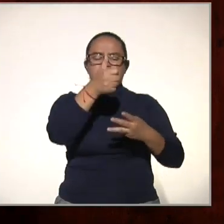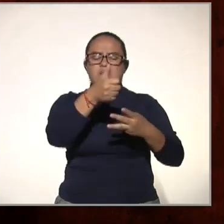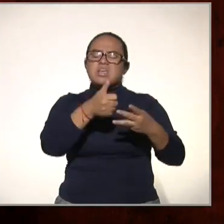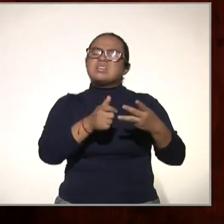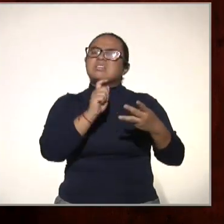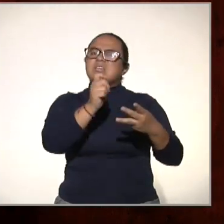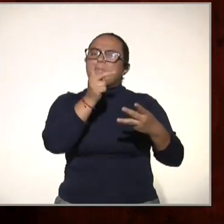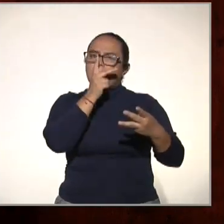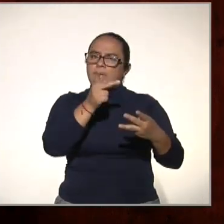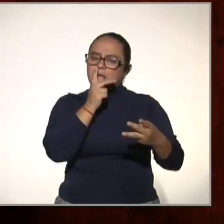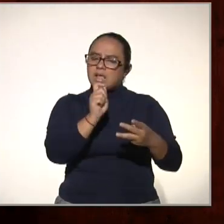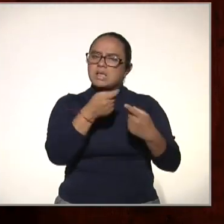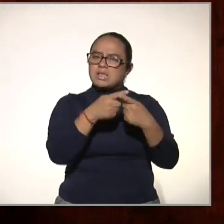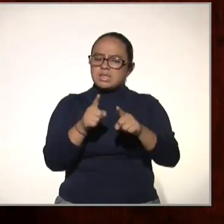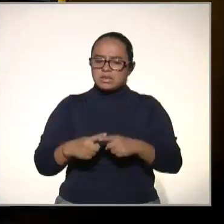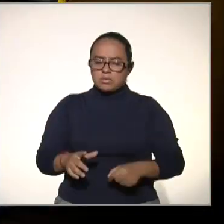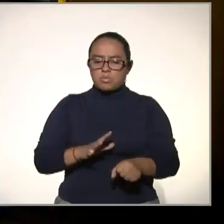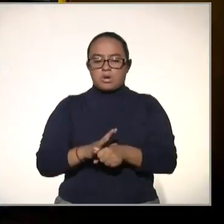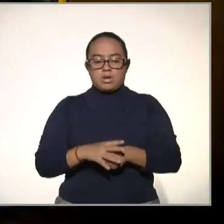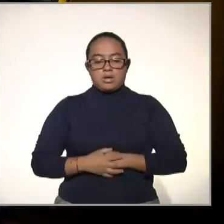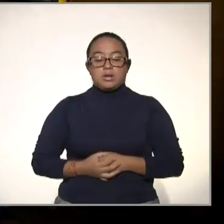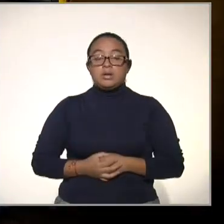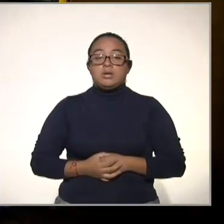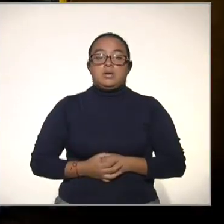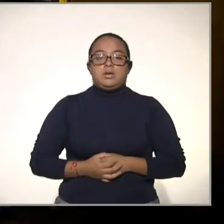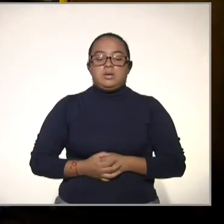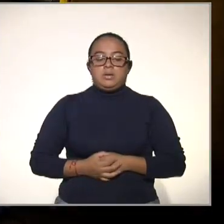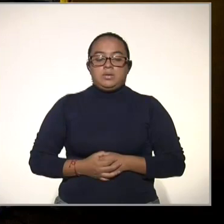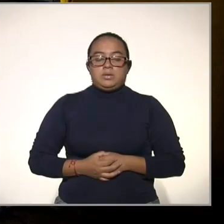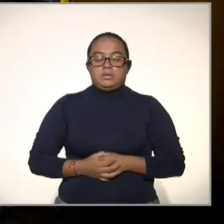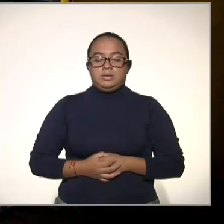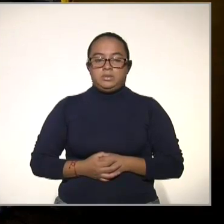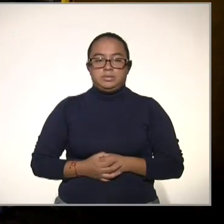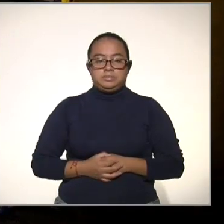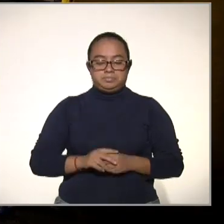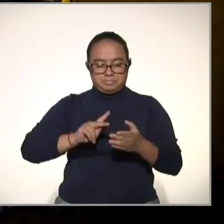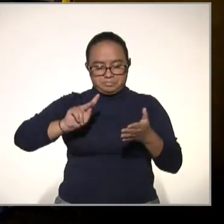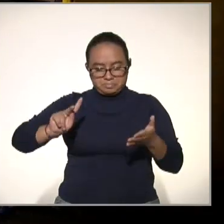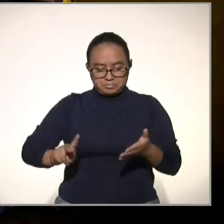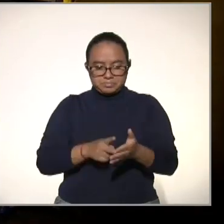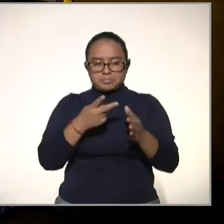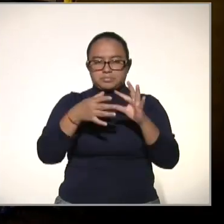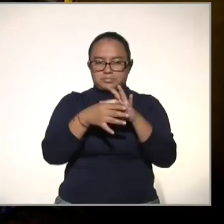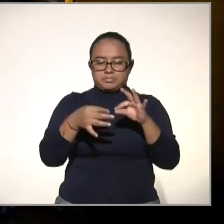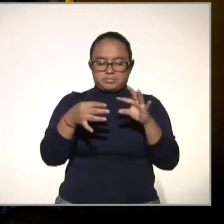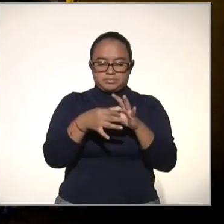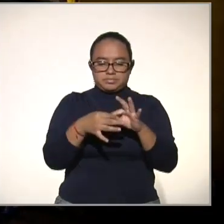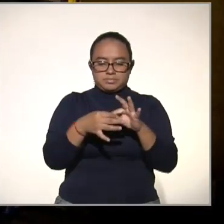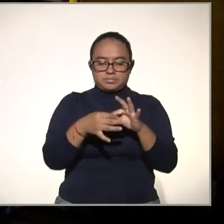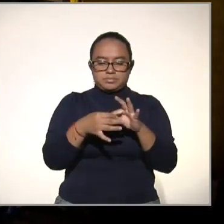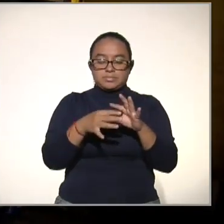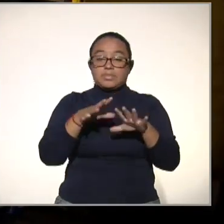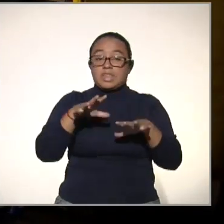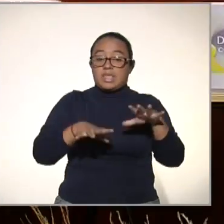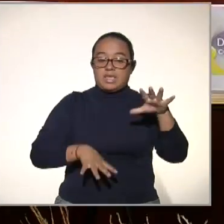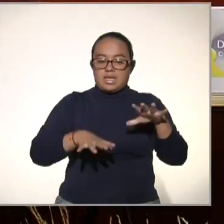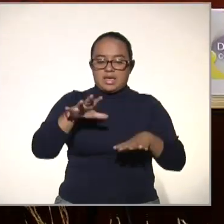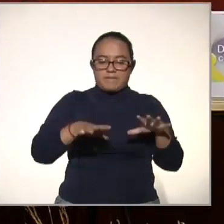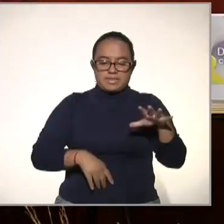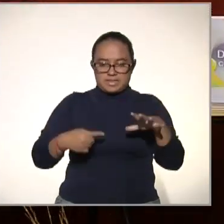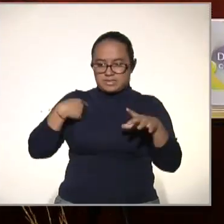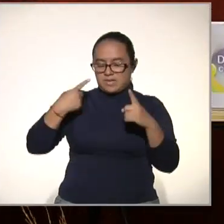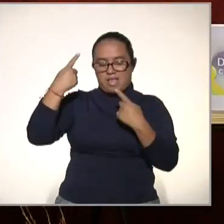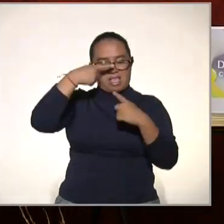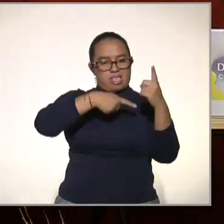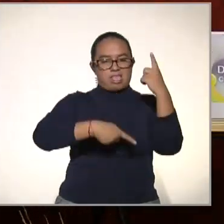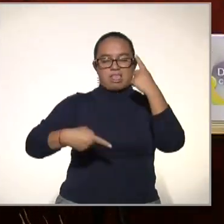en qué se diferencian. Ok. Para volver a explicarles, como les digo, a veces me hago bolas,